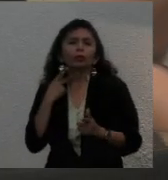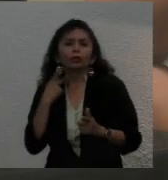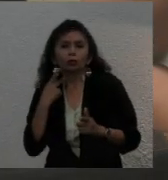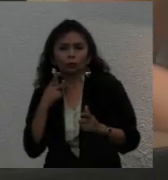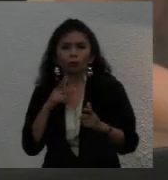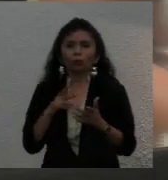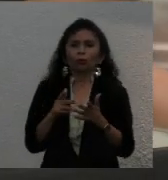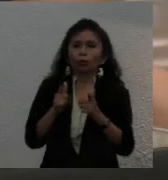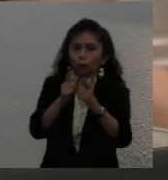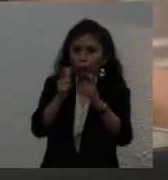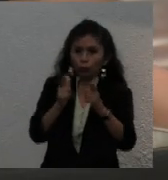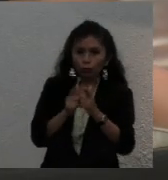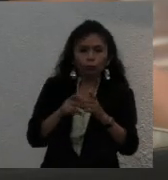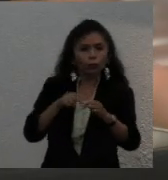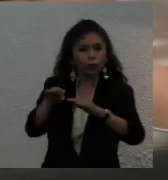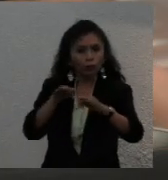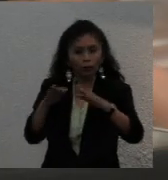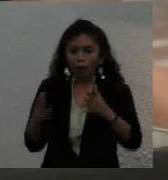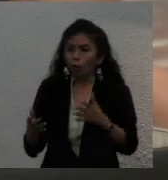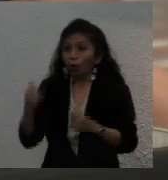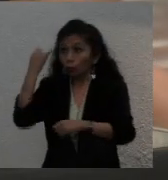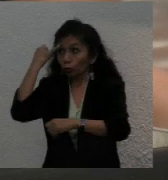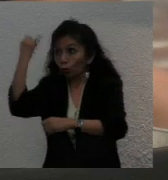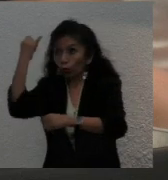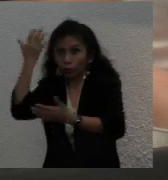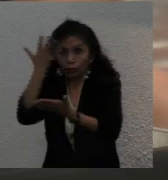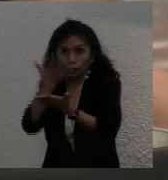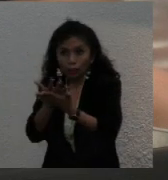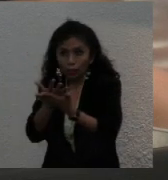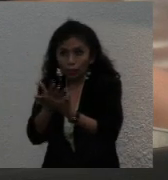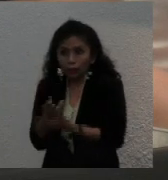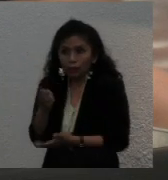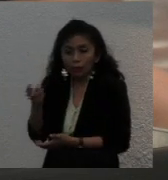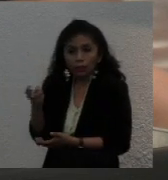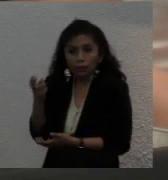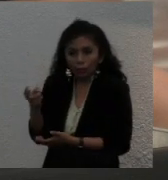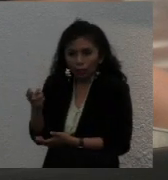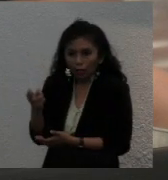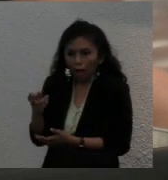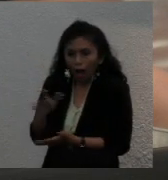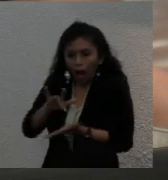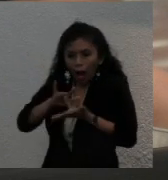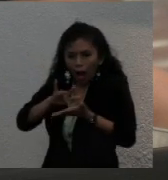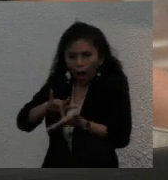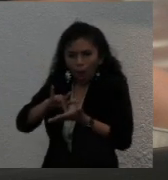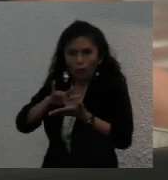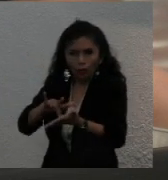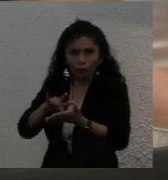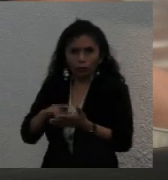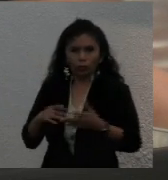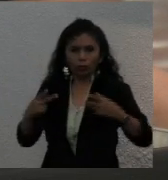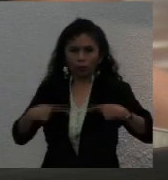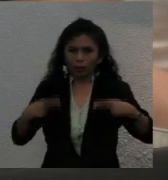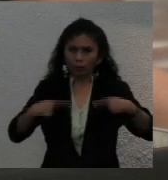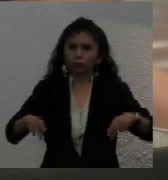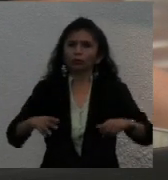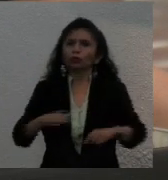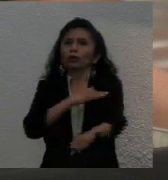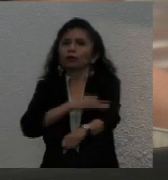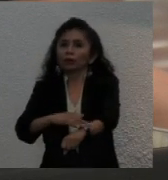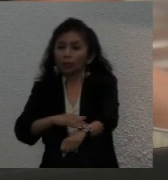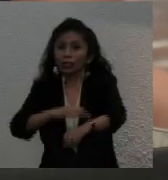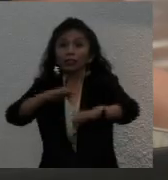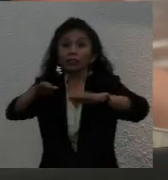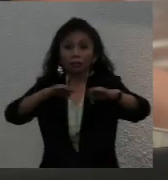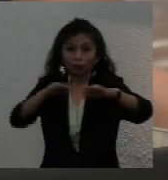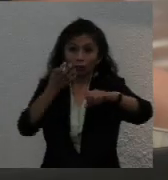su apoyo a todas las iniciativas que busquen poner fin a la desigualdad y garanticen una vida digna para las familias